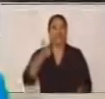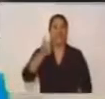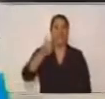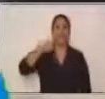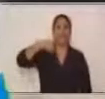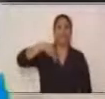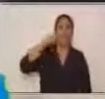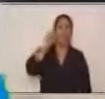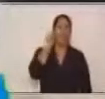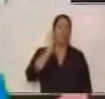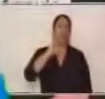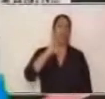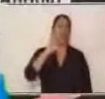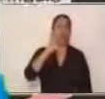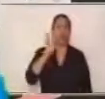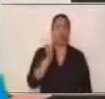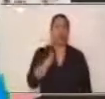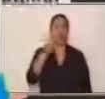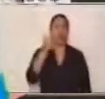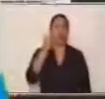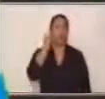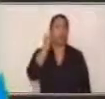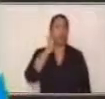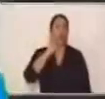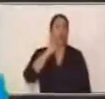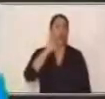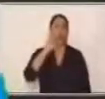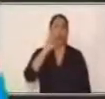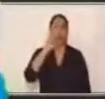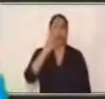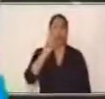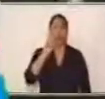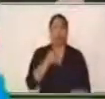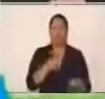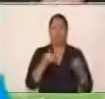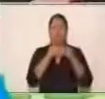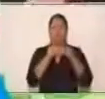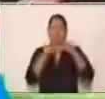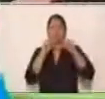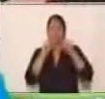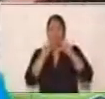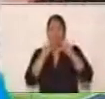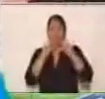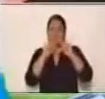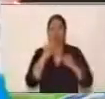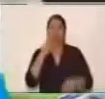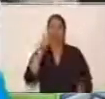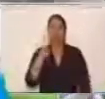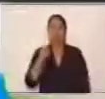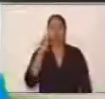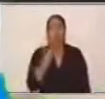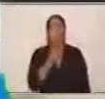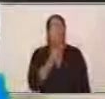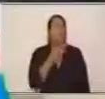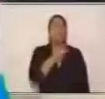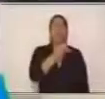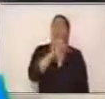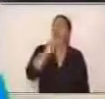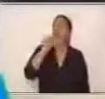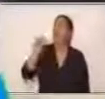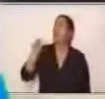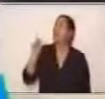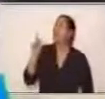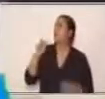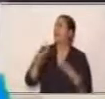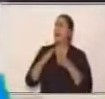de menor tamaño que un ángulo recto. Nuevamente observemos a nuestros alrededores. ¿Dónde podemos